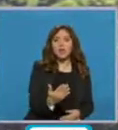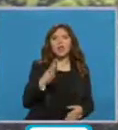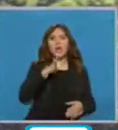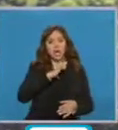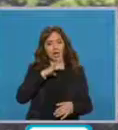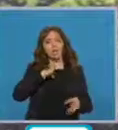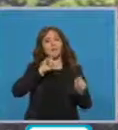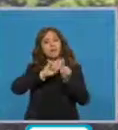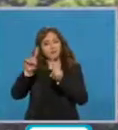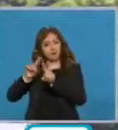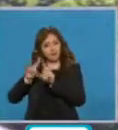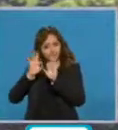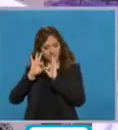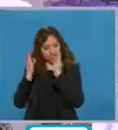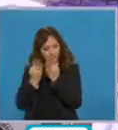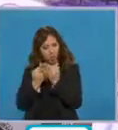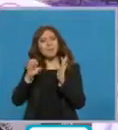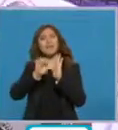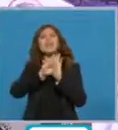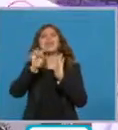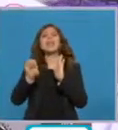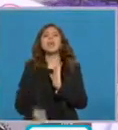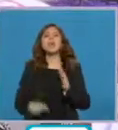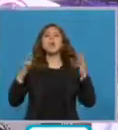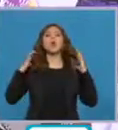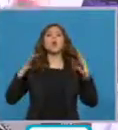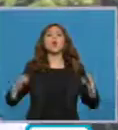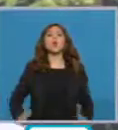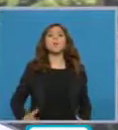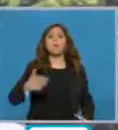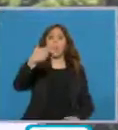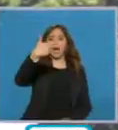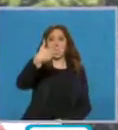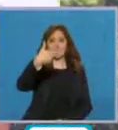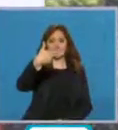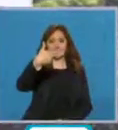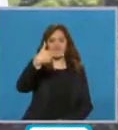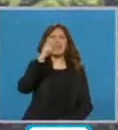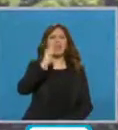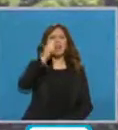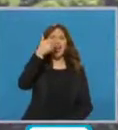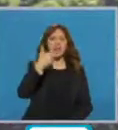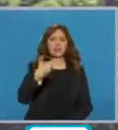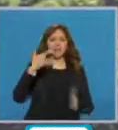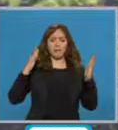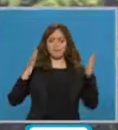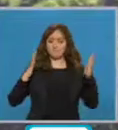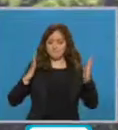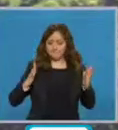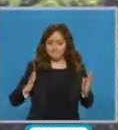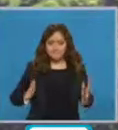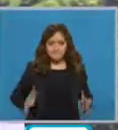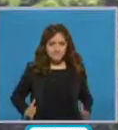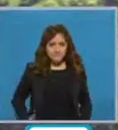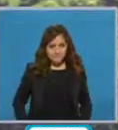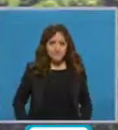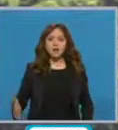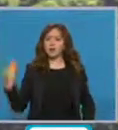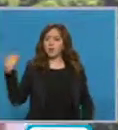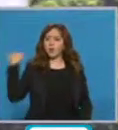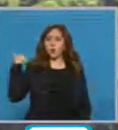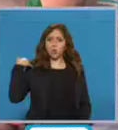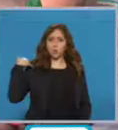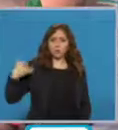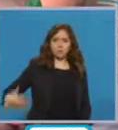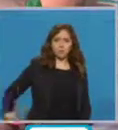tipos de cuerpo, vamos a empezar, por ejemplo, con el cuerpo H. El cuerpo H es un cuerpo que está... La parte de los hombros y la parte de